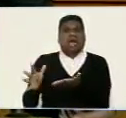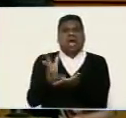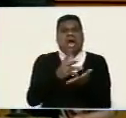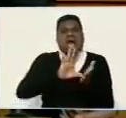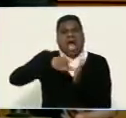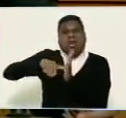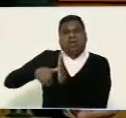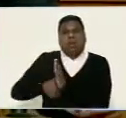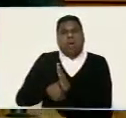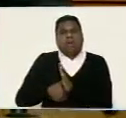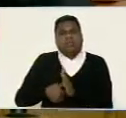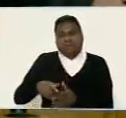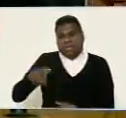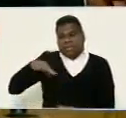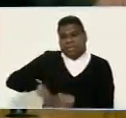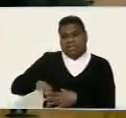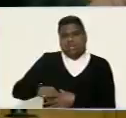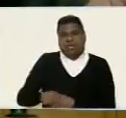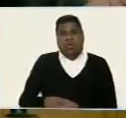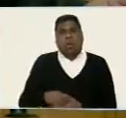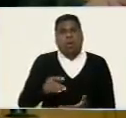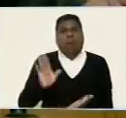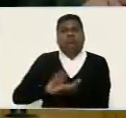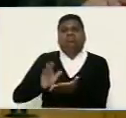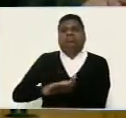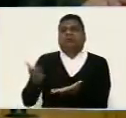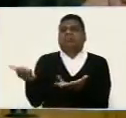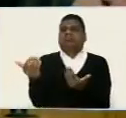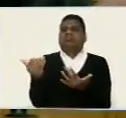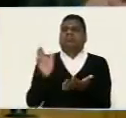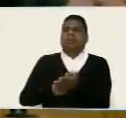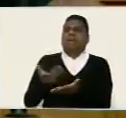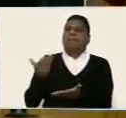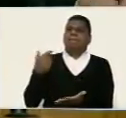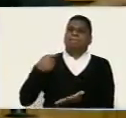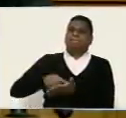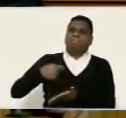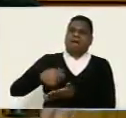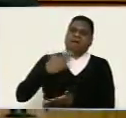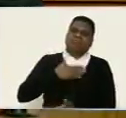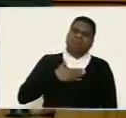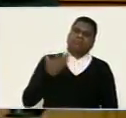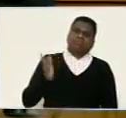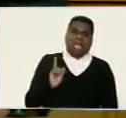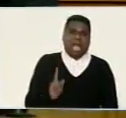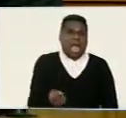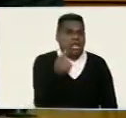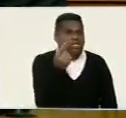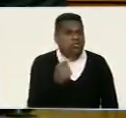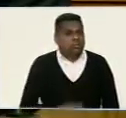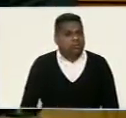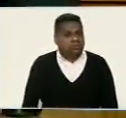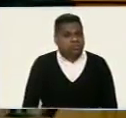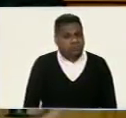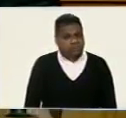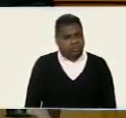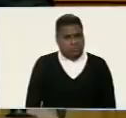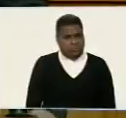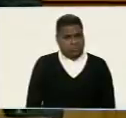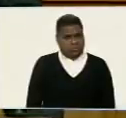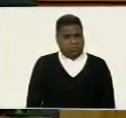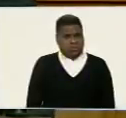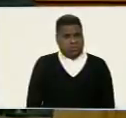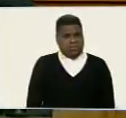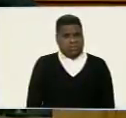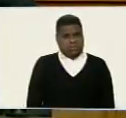pueblo, o vaya a cobrar comisiones. A ninguno se le dice. Porque hay unos que llegan ahí y después dicen, no, esto es para el